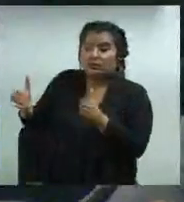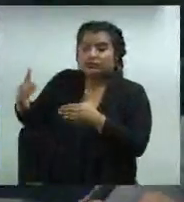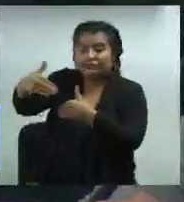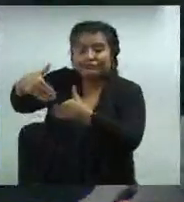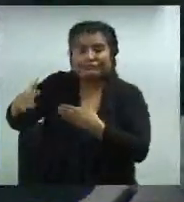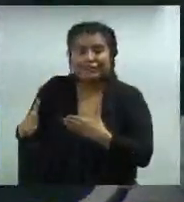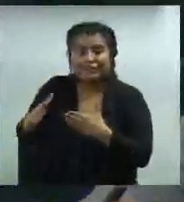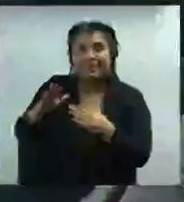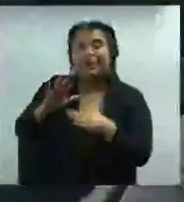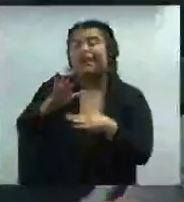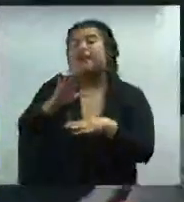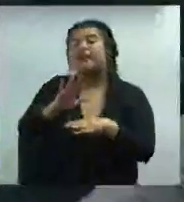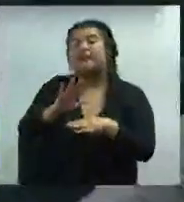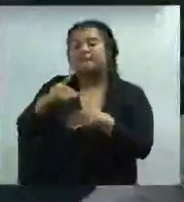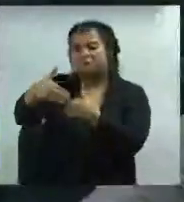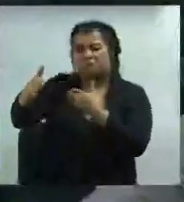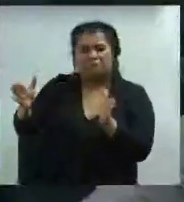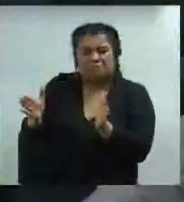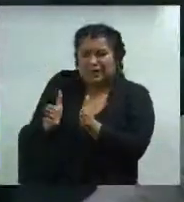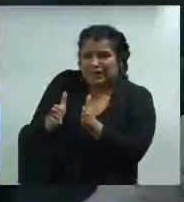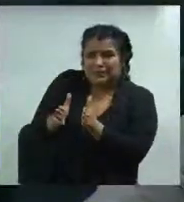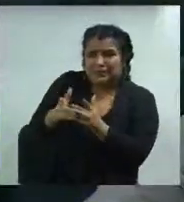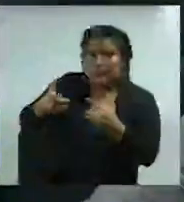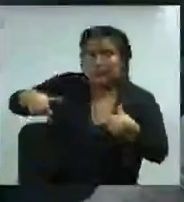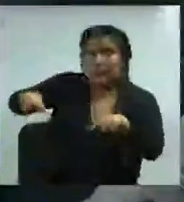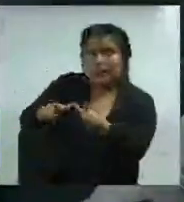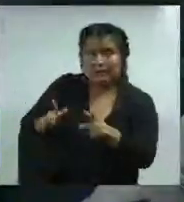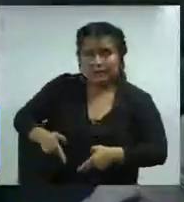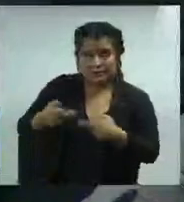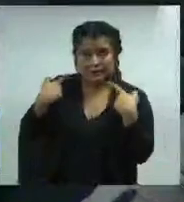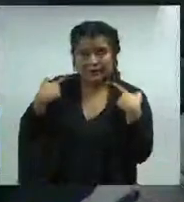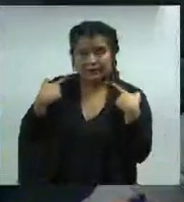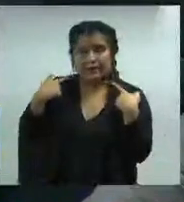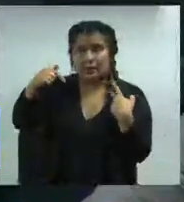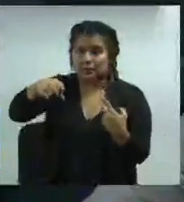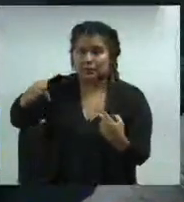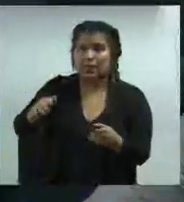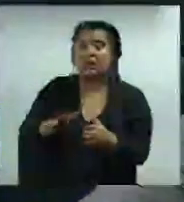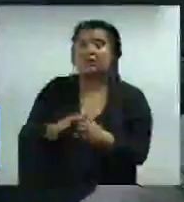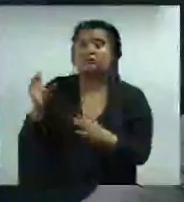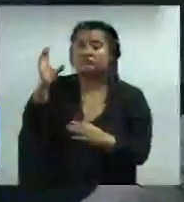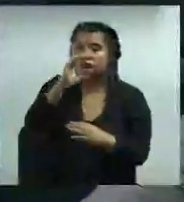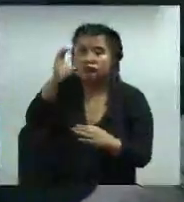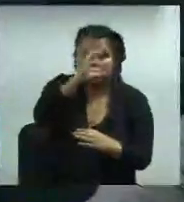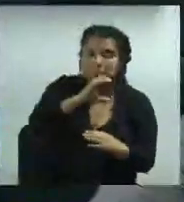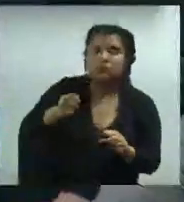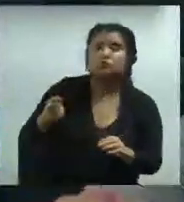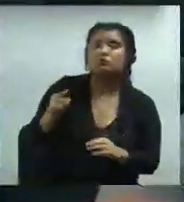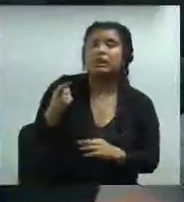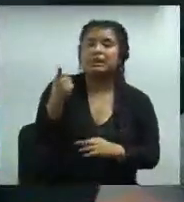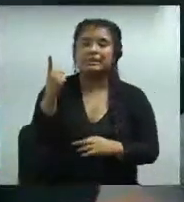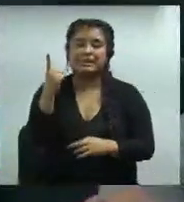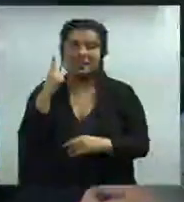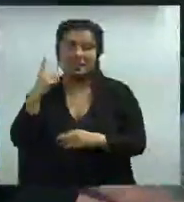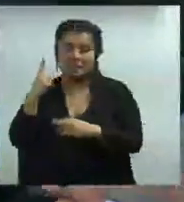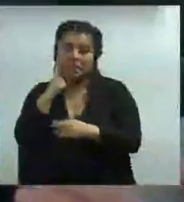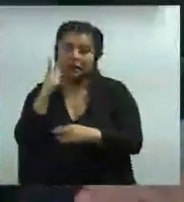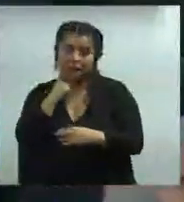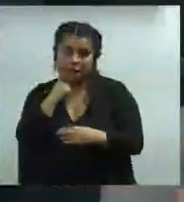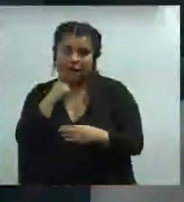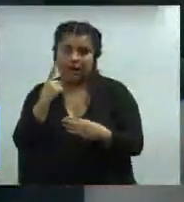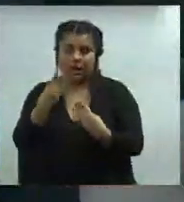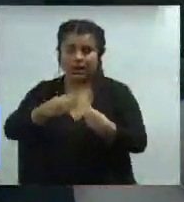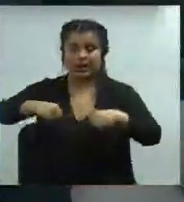aquí no hay que darle mucho a vuelta al asunto. Busquemos quiénes son los dueños y qué responsabilidad deben de tener ante